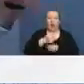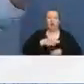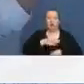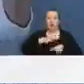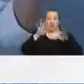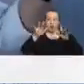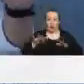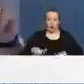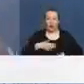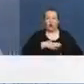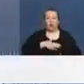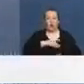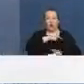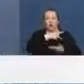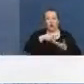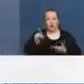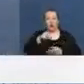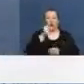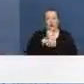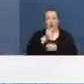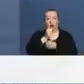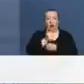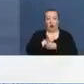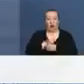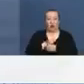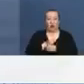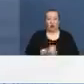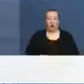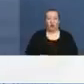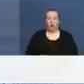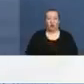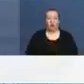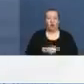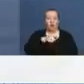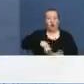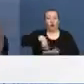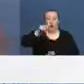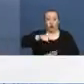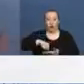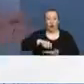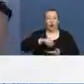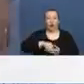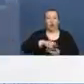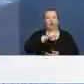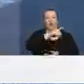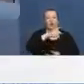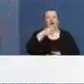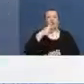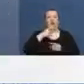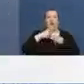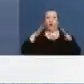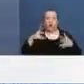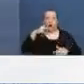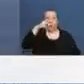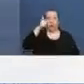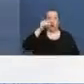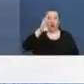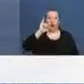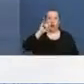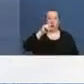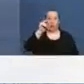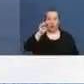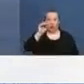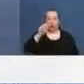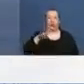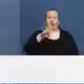francesa que pague con trabajo es que hicieron lo contrataron para el cumpleaños de ricardo patiño entonces se cobraba que selló 500